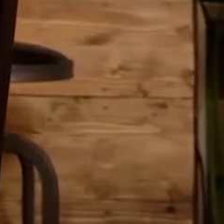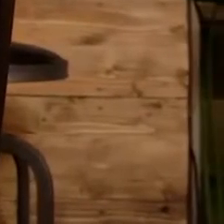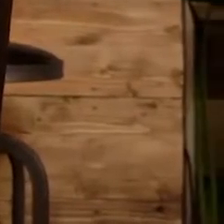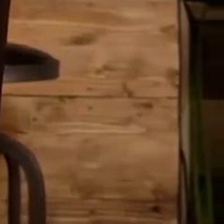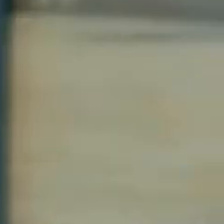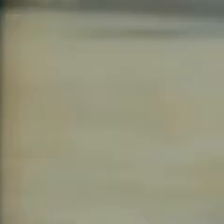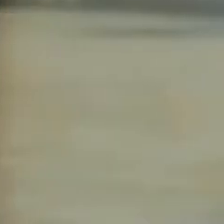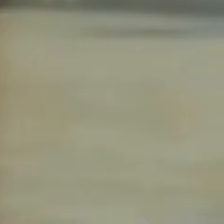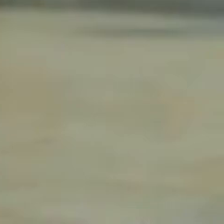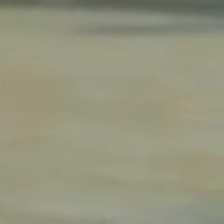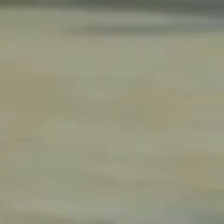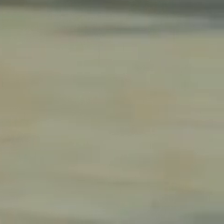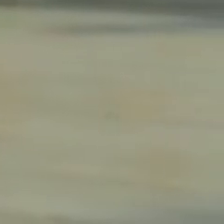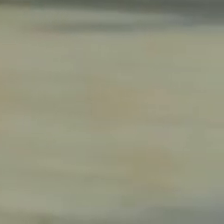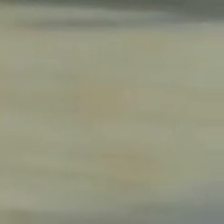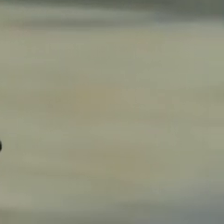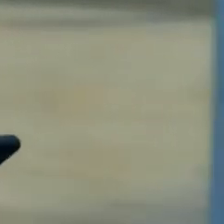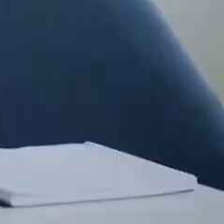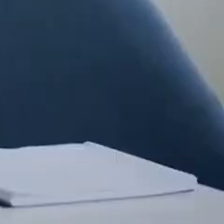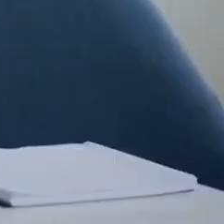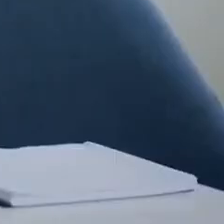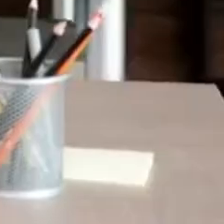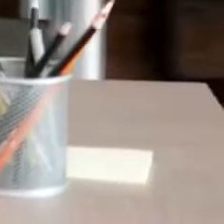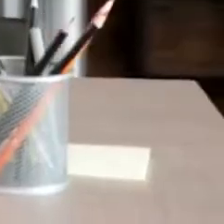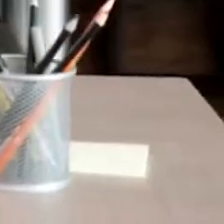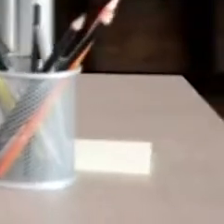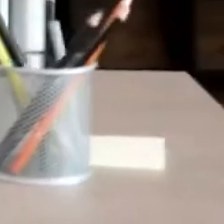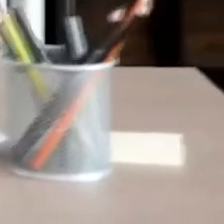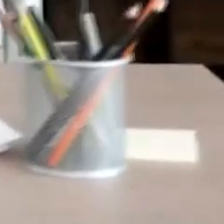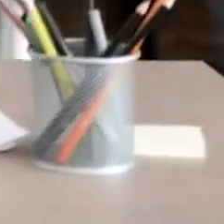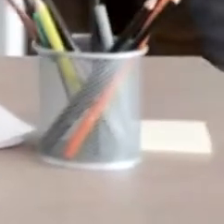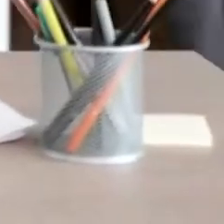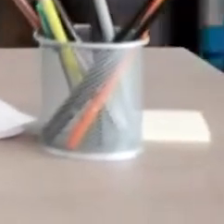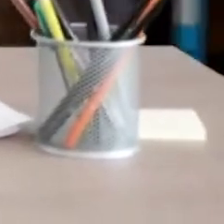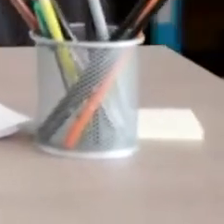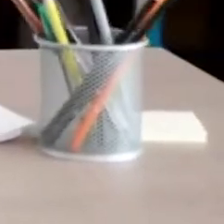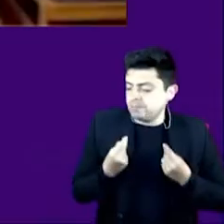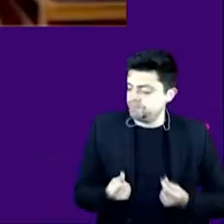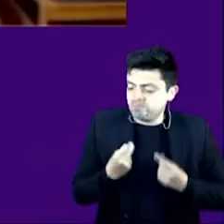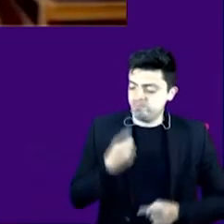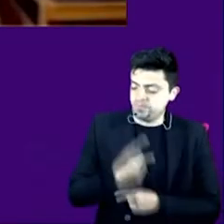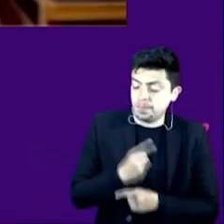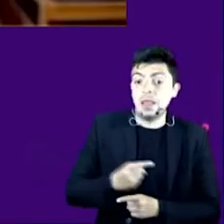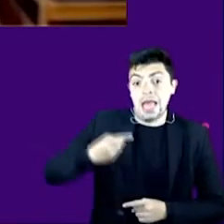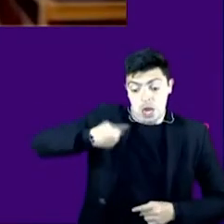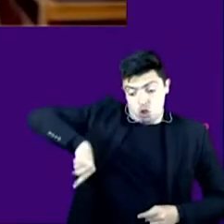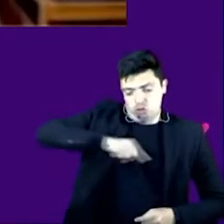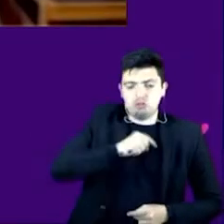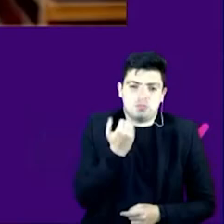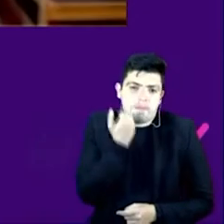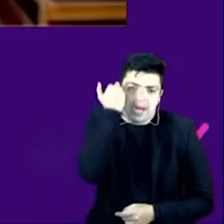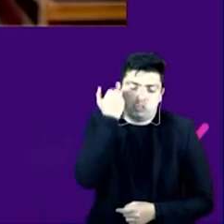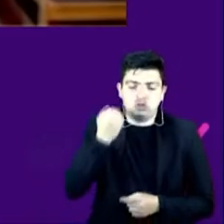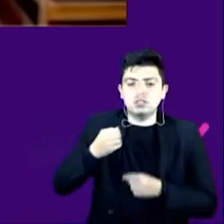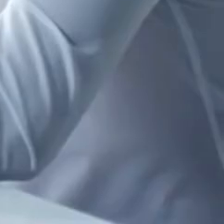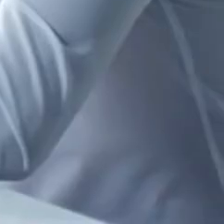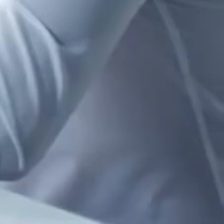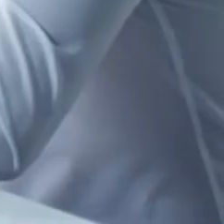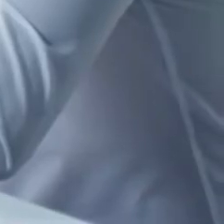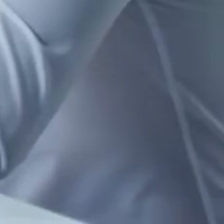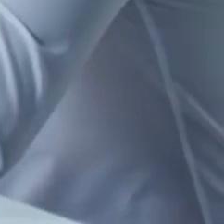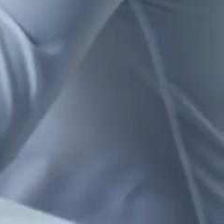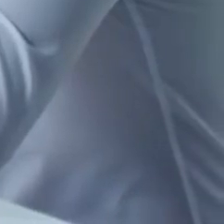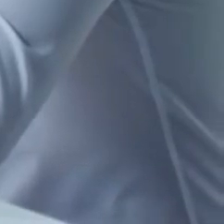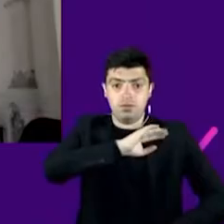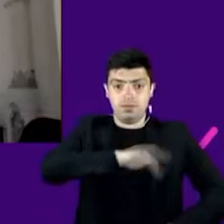una apuesta enorme de este gobierno, el emprendimiento. Nosotros estamos trabajando muy fuerte con la ministra, que bien lo decías tú, Caro,